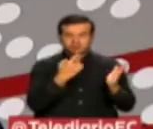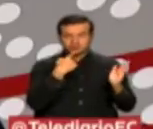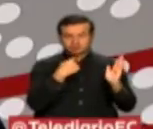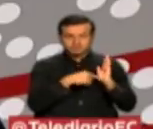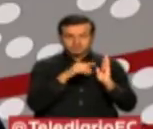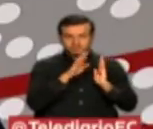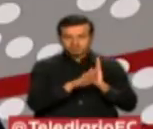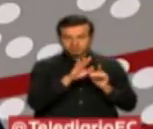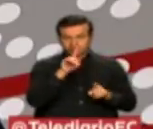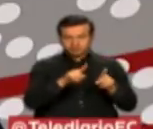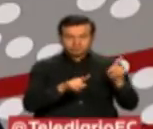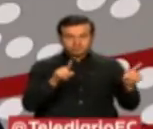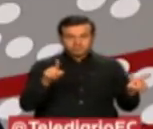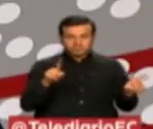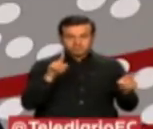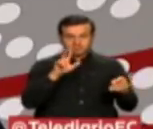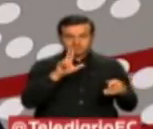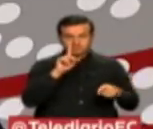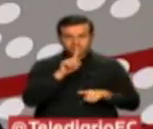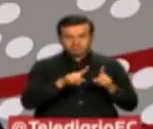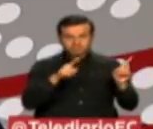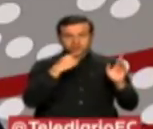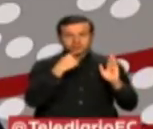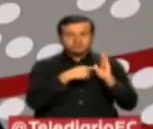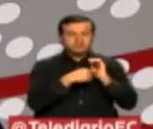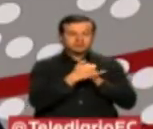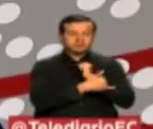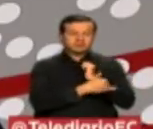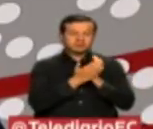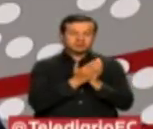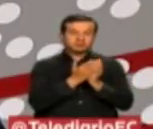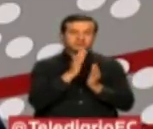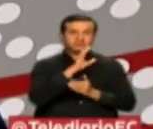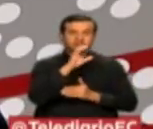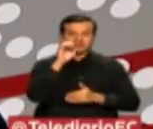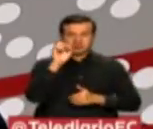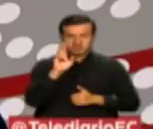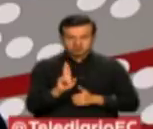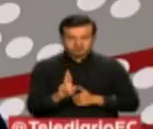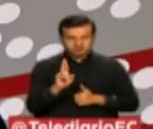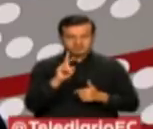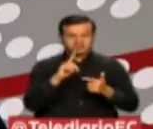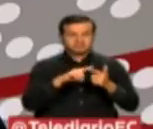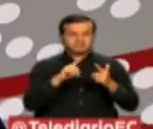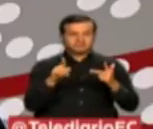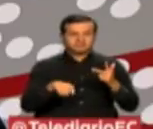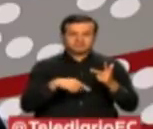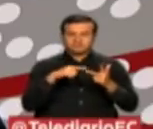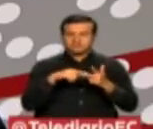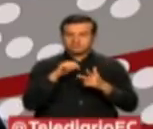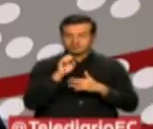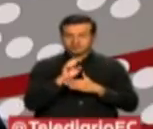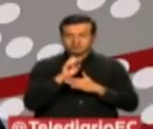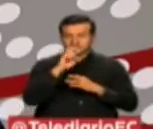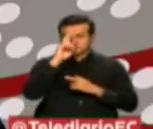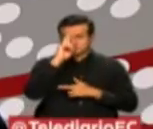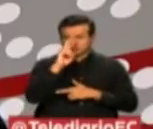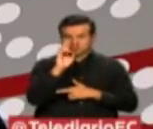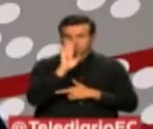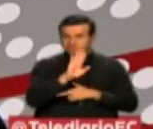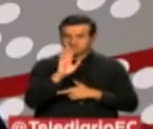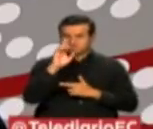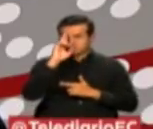ser inclusive latinoamericanos, como con la flota costarricense. La flota ecuatoriana es respetuosa también,